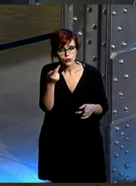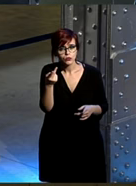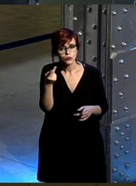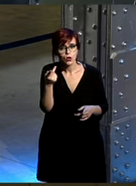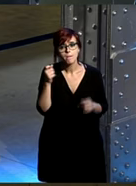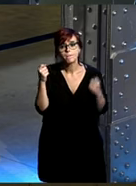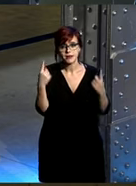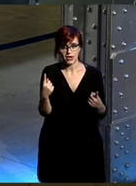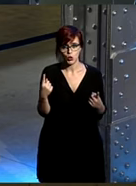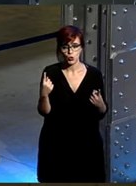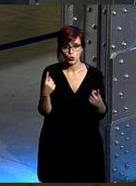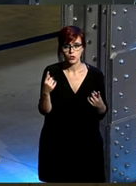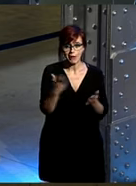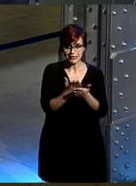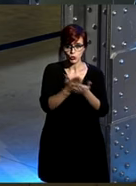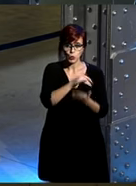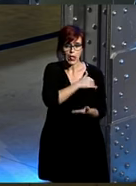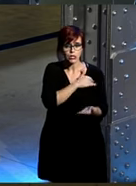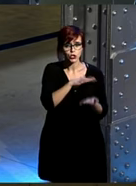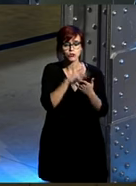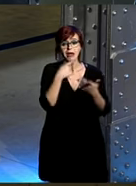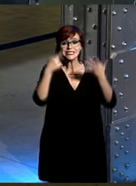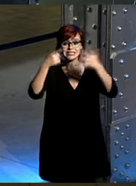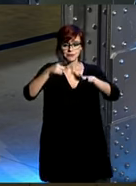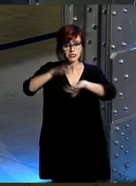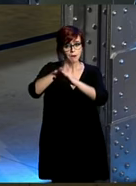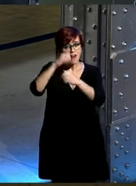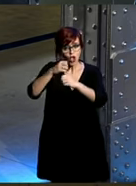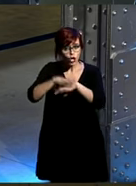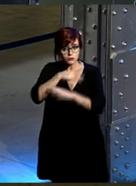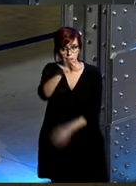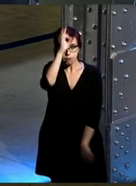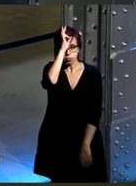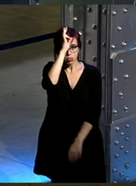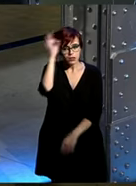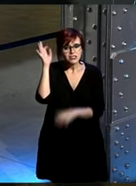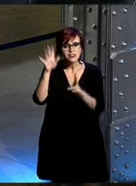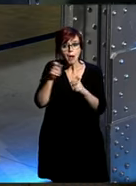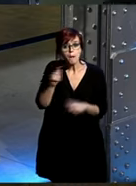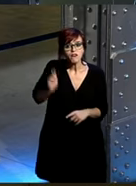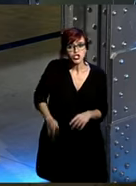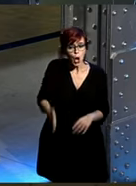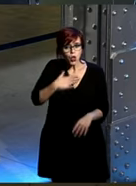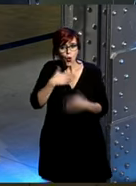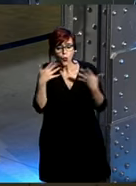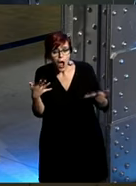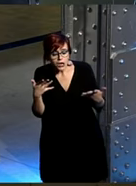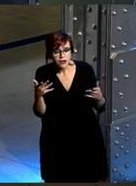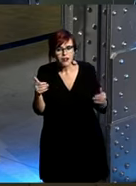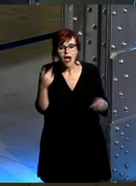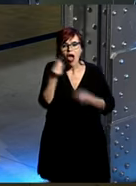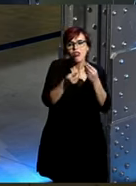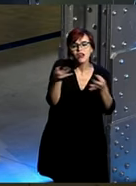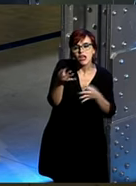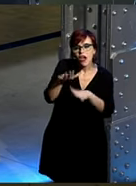Primero, descubrí que mis estudiantes, que les faltaban 6 meses para ser biólogos, no tenían ni idea de qué era su profesión, cuál era la función